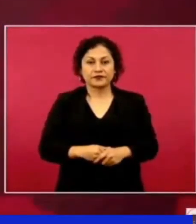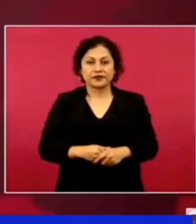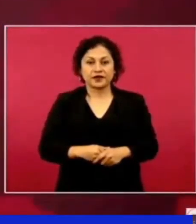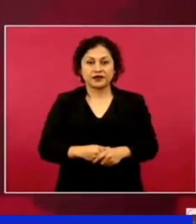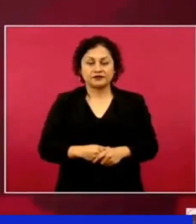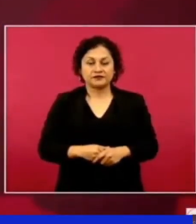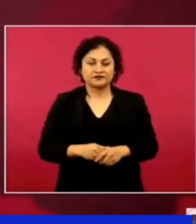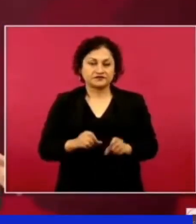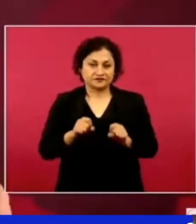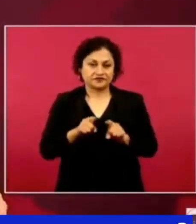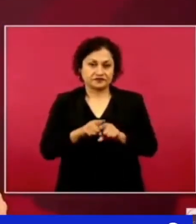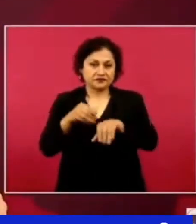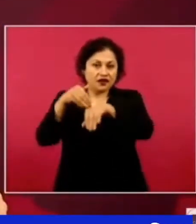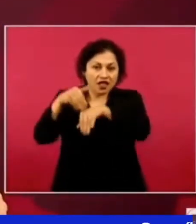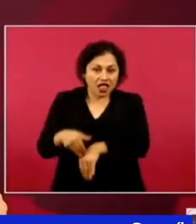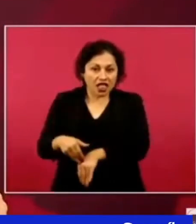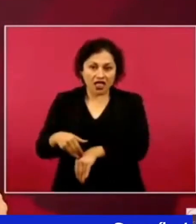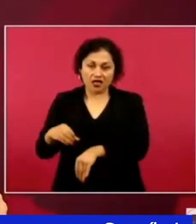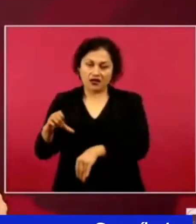manejados por Krause,